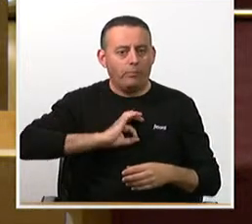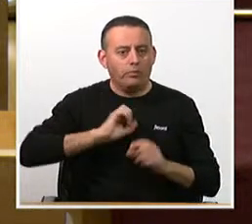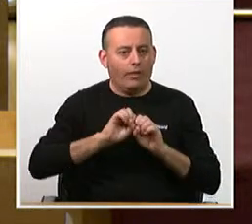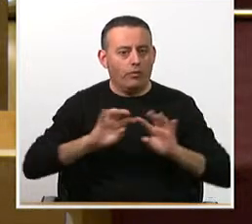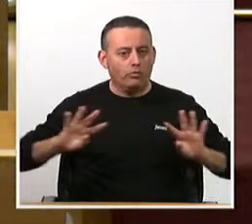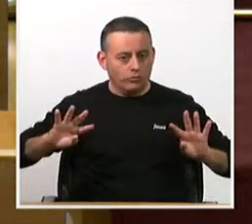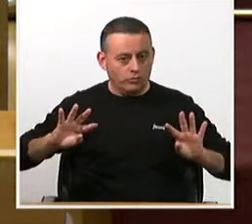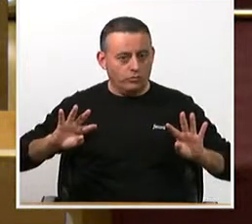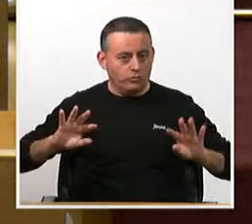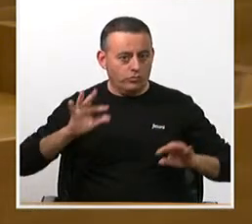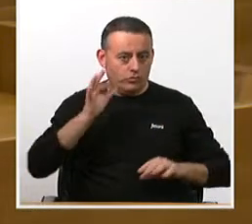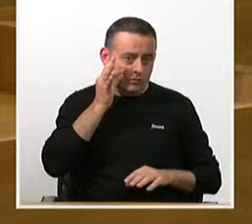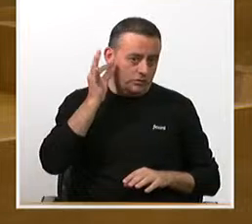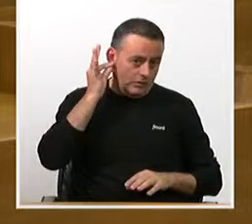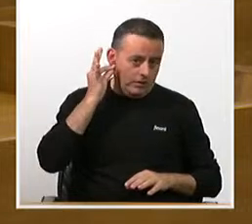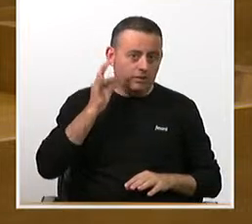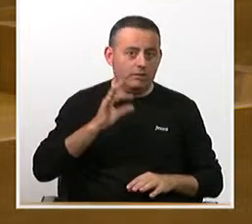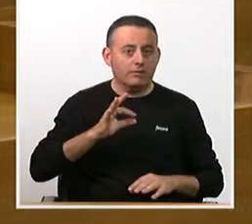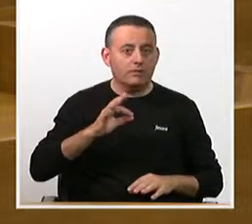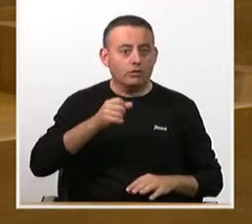socialista para lo que